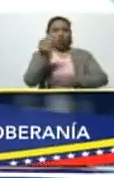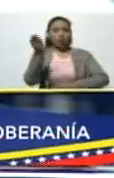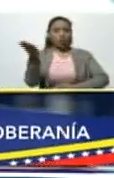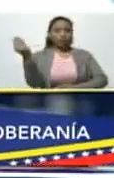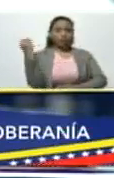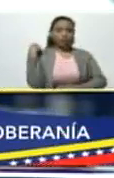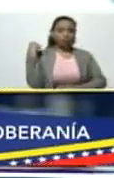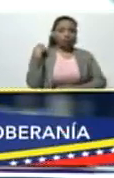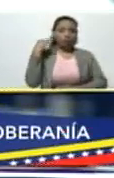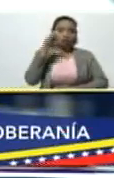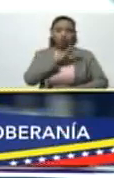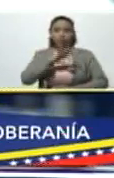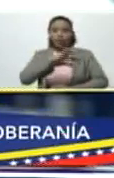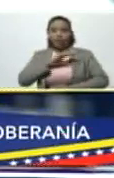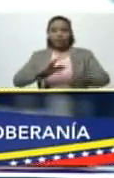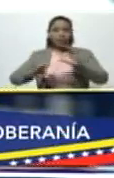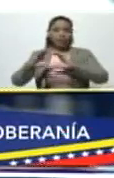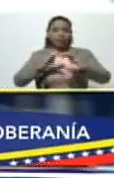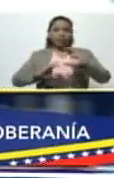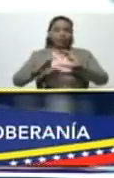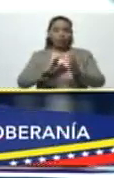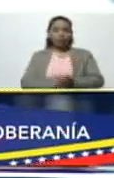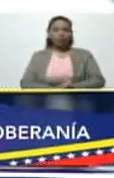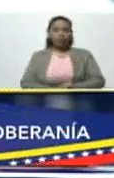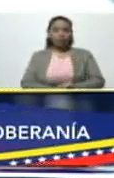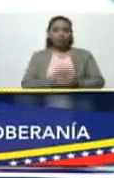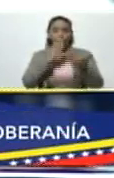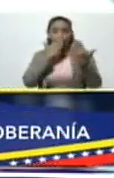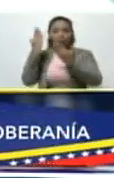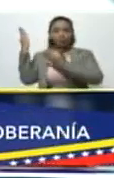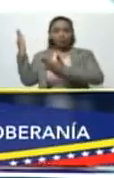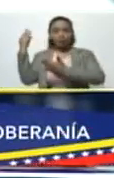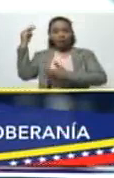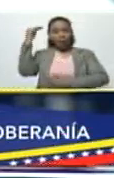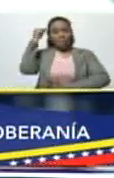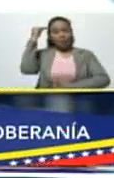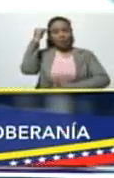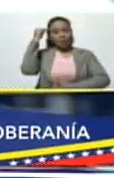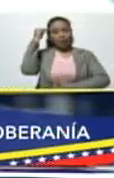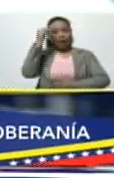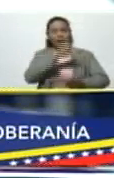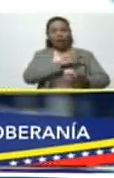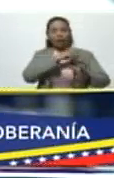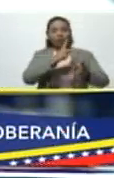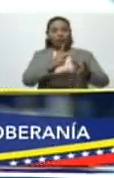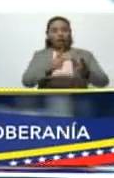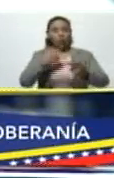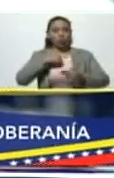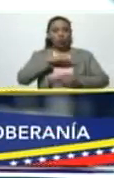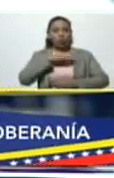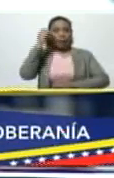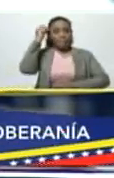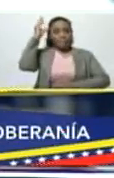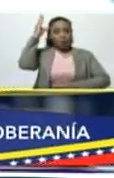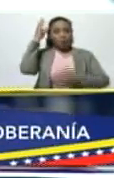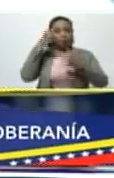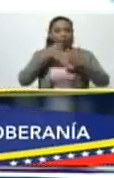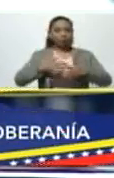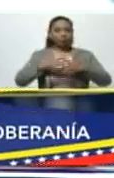al socialismo científico, presidente, y aquí están nuestras mentes, nuestras voluntades, nuestra capacidad de